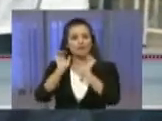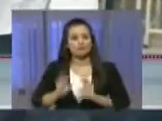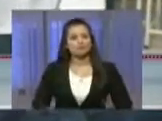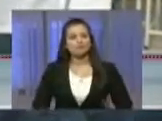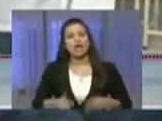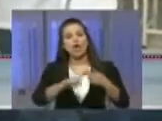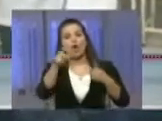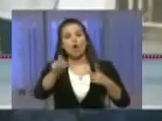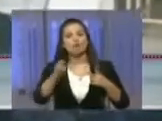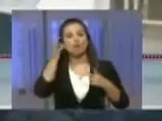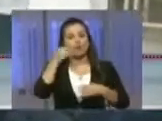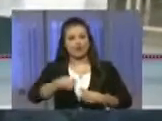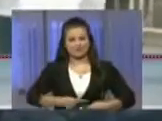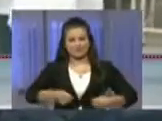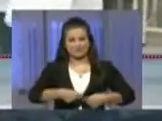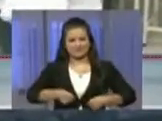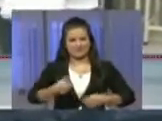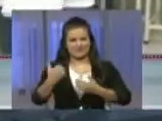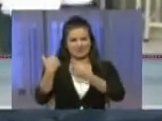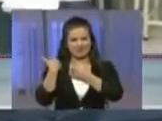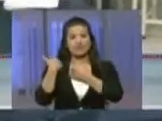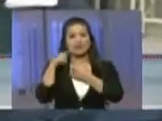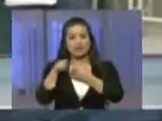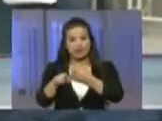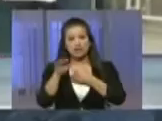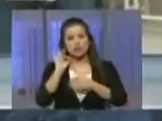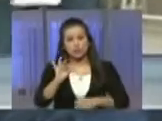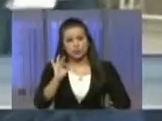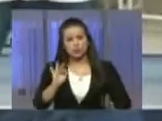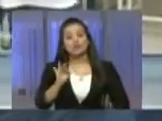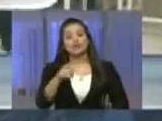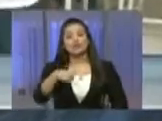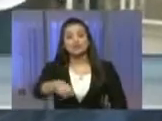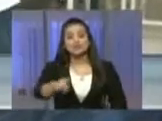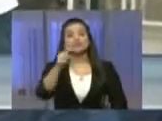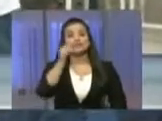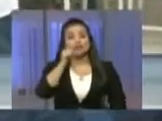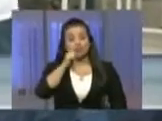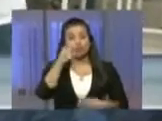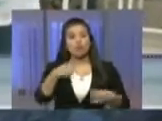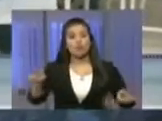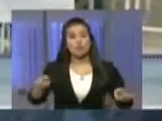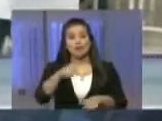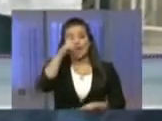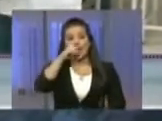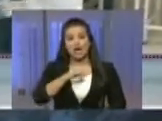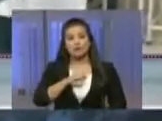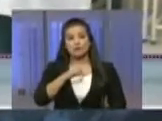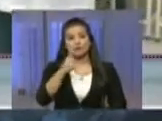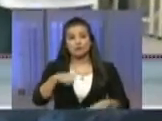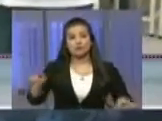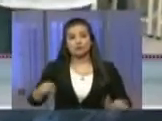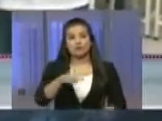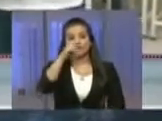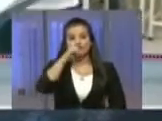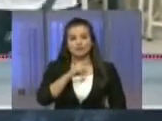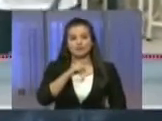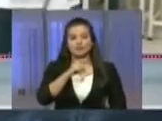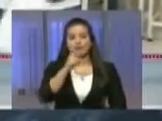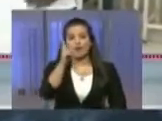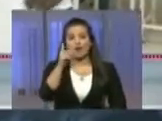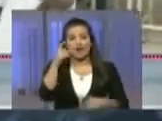efectivamente el próximo sábado Cumple 90 años un Gigante de América Fidel